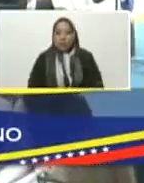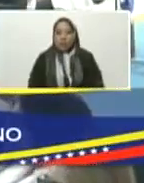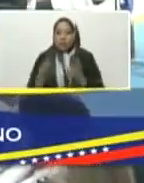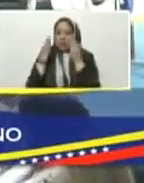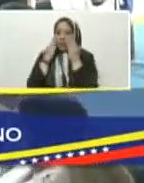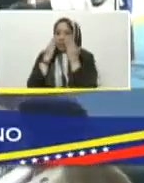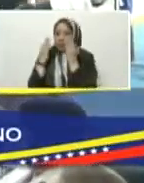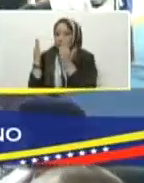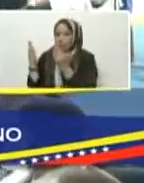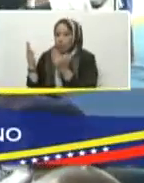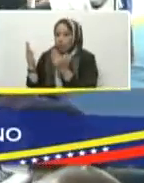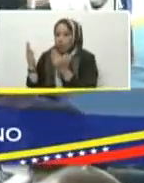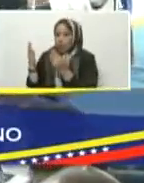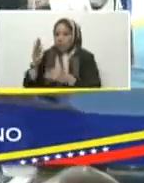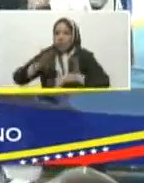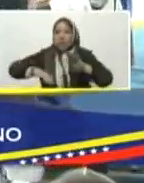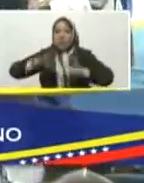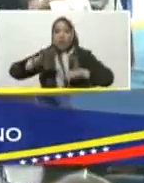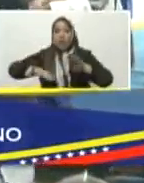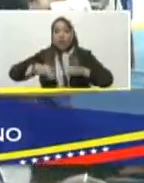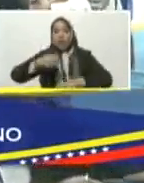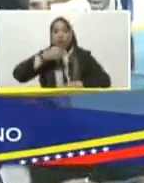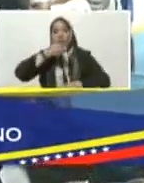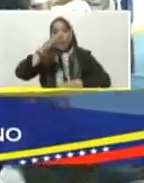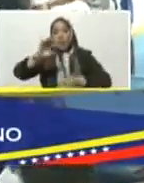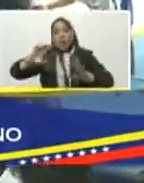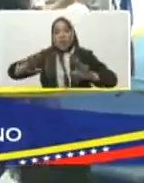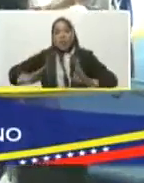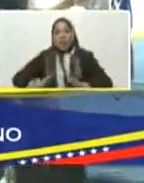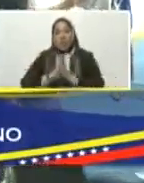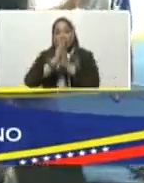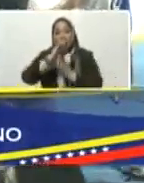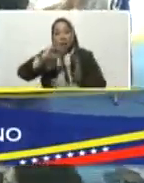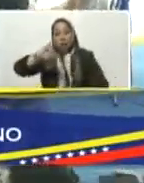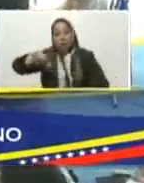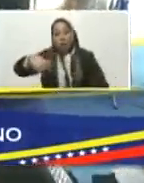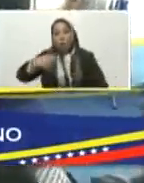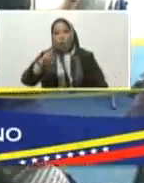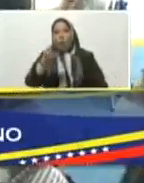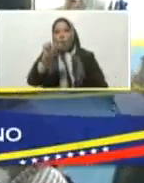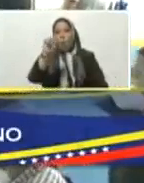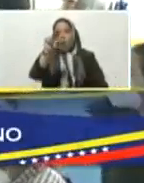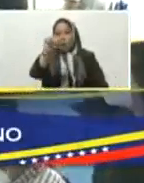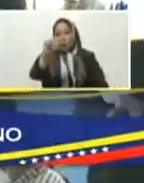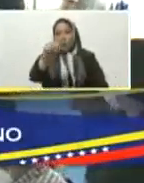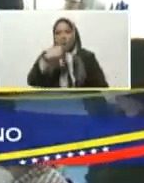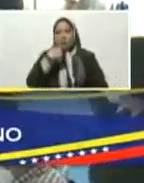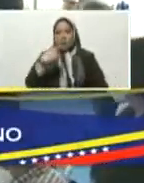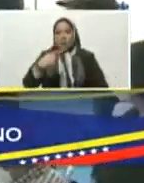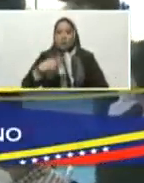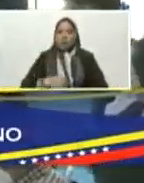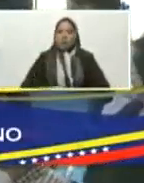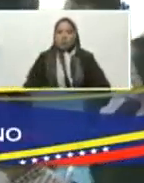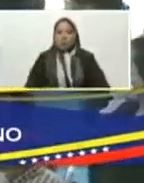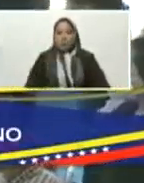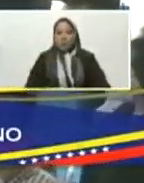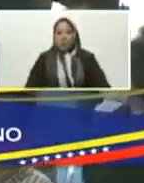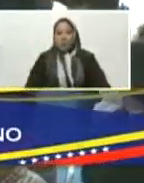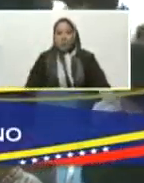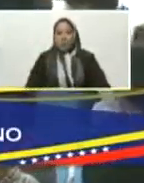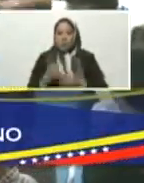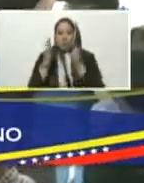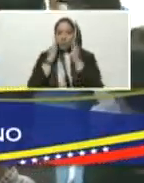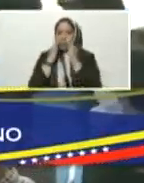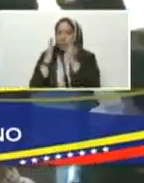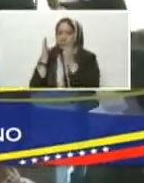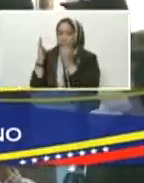ay, le, le, la, San Juan no duerme temprano, San Juan sale a parrandear. Es aquello que relumba de gado de aquella peña, son los